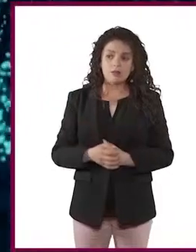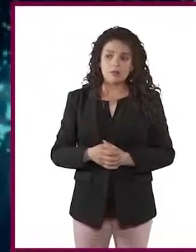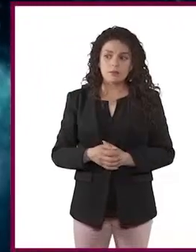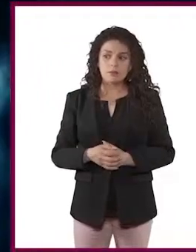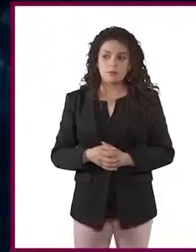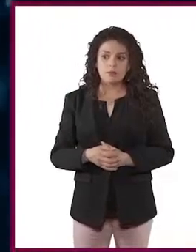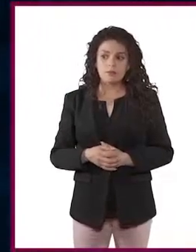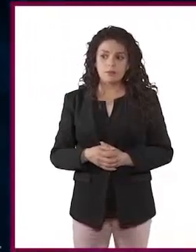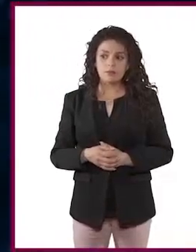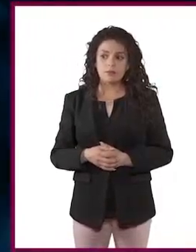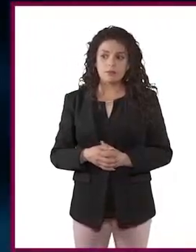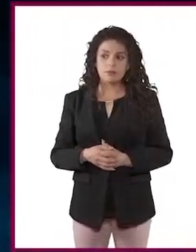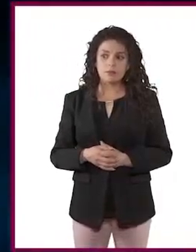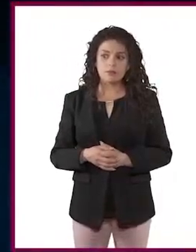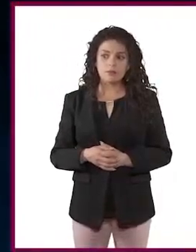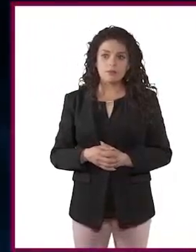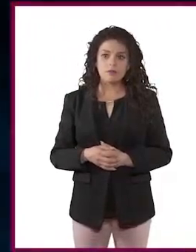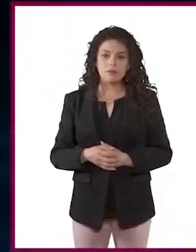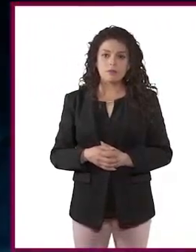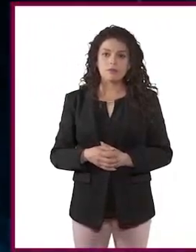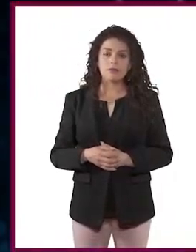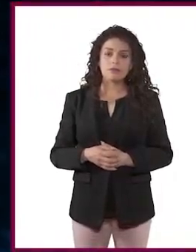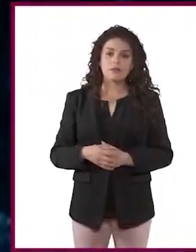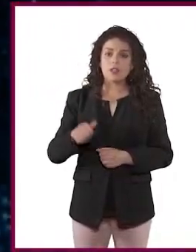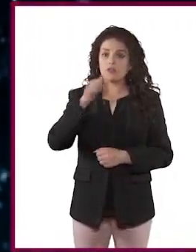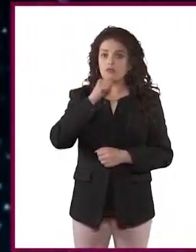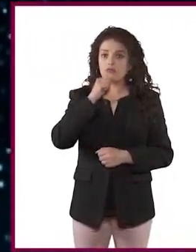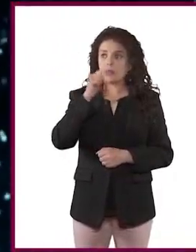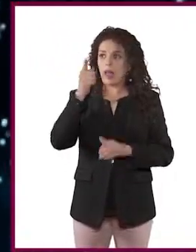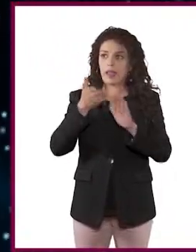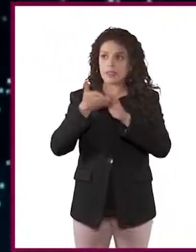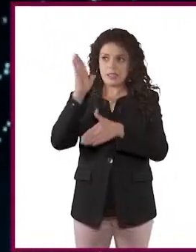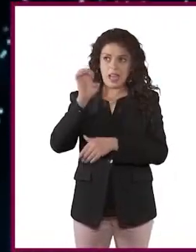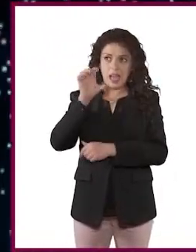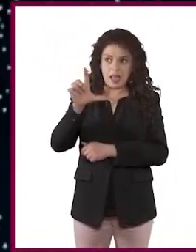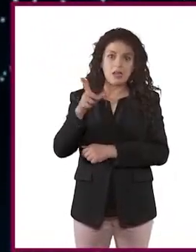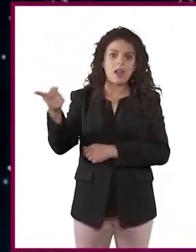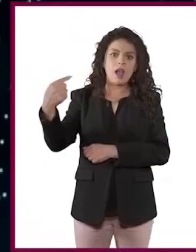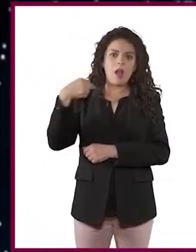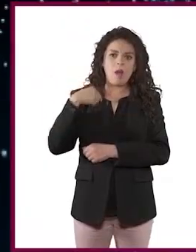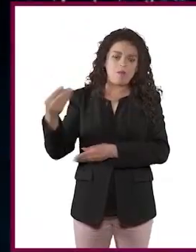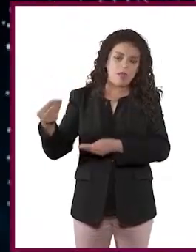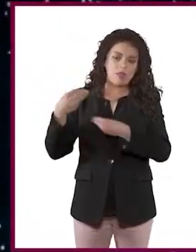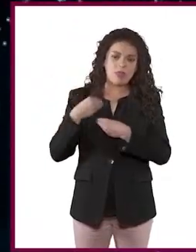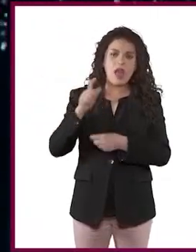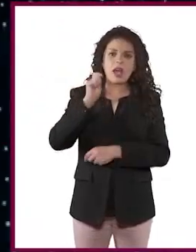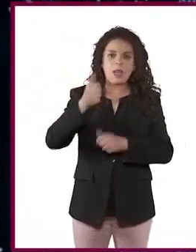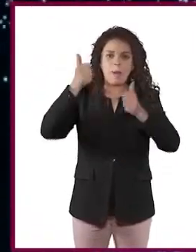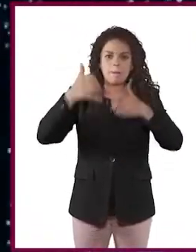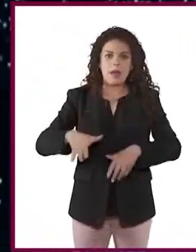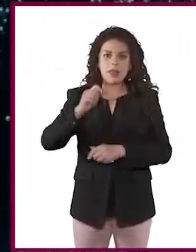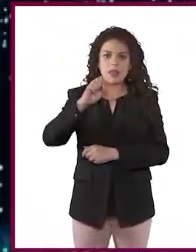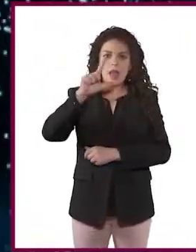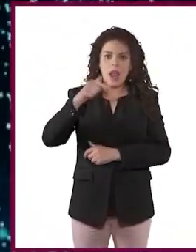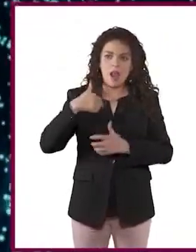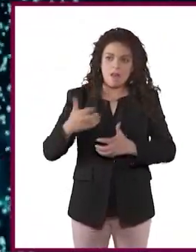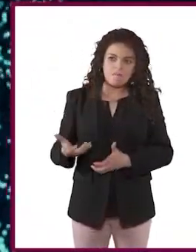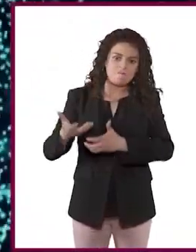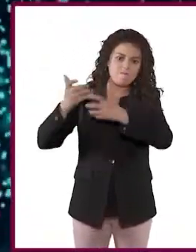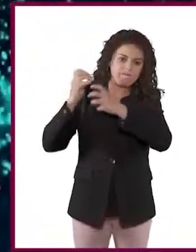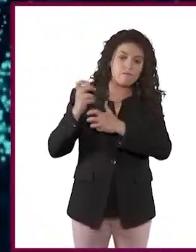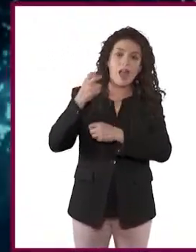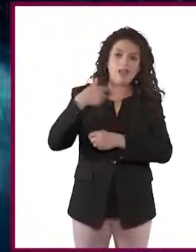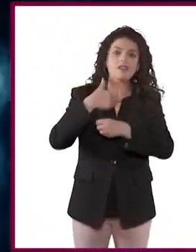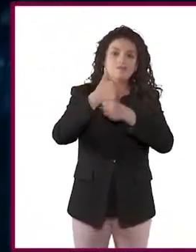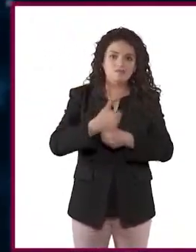fuera, me hizo así como cargar telas así pesadas. Y pues digamos que eso fue lo que sufrí